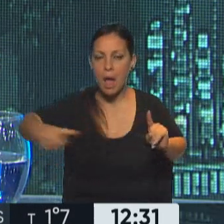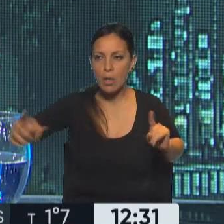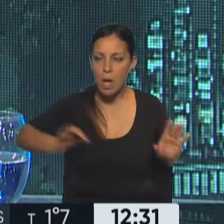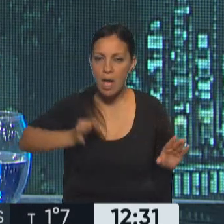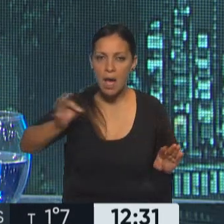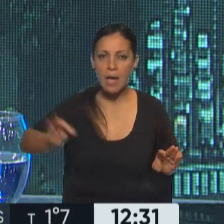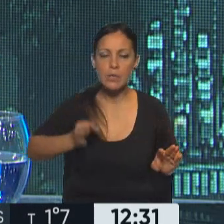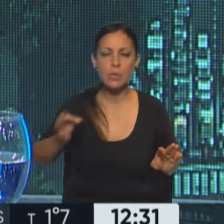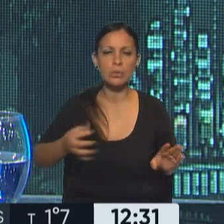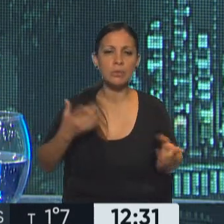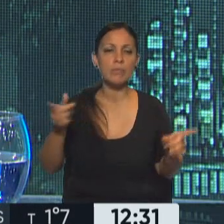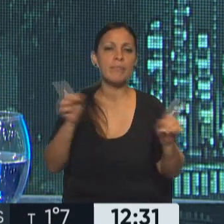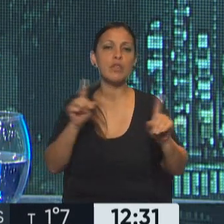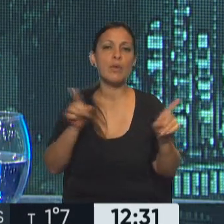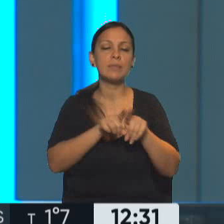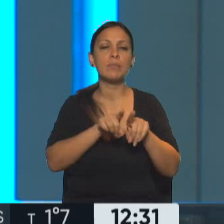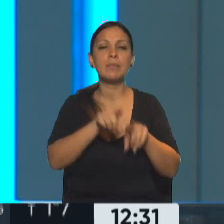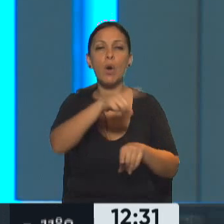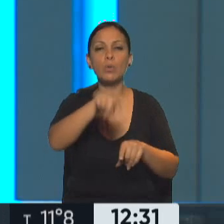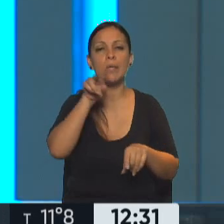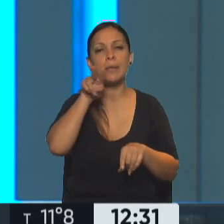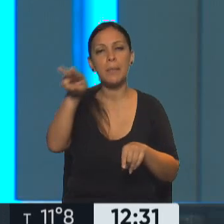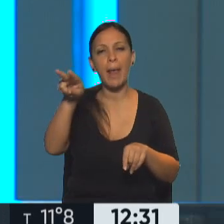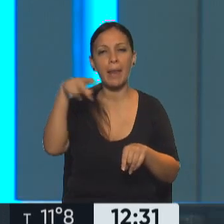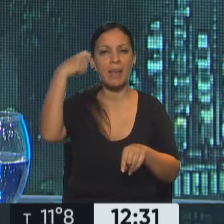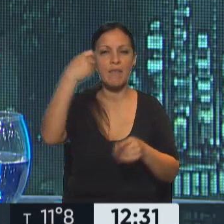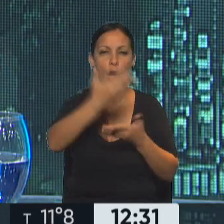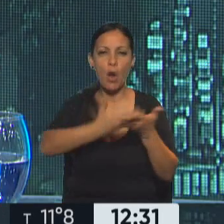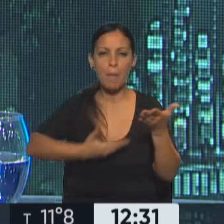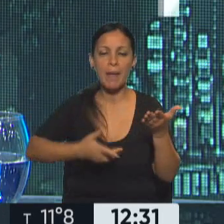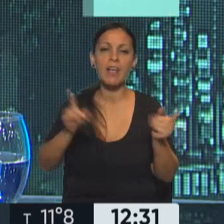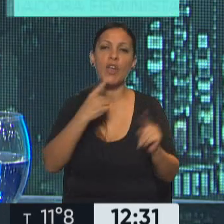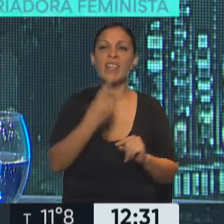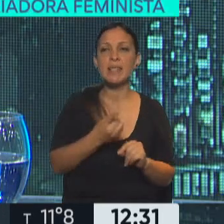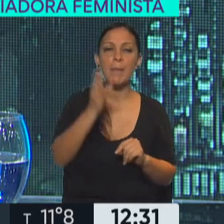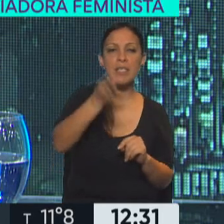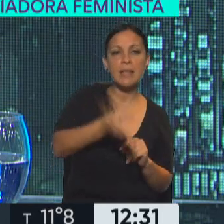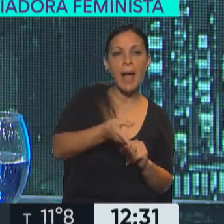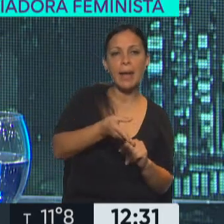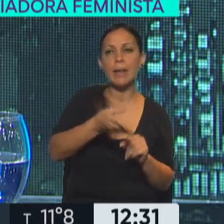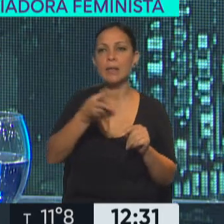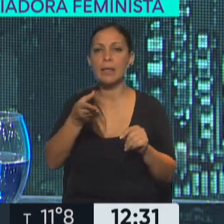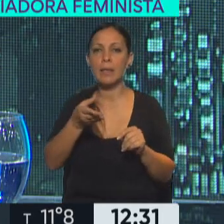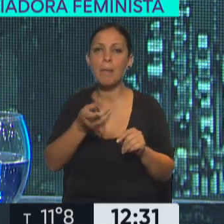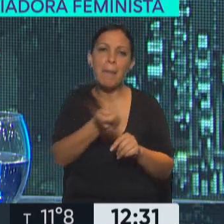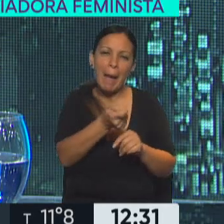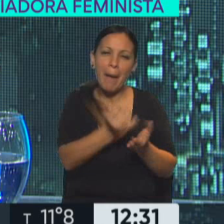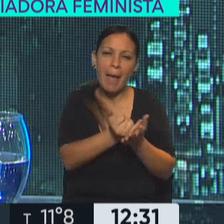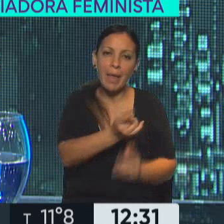es... como ustedes ven por el informe, no se trata de un porcentaje mínimo, se trata de